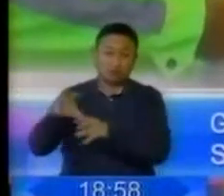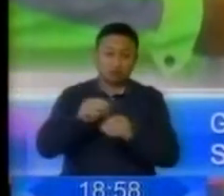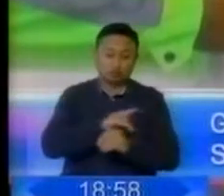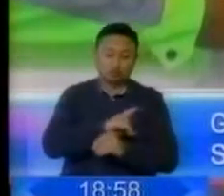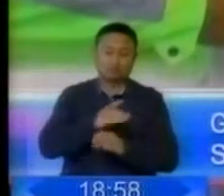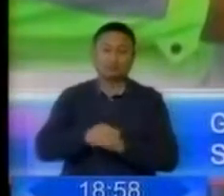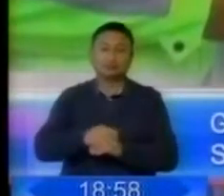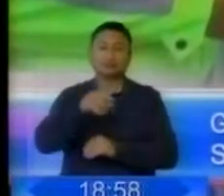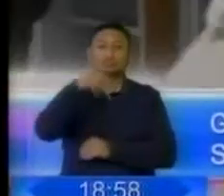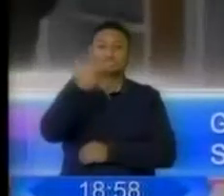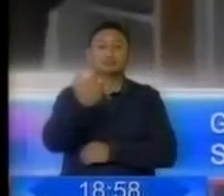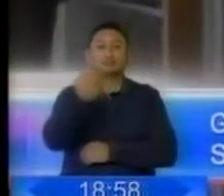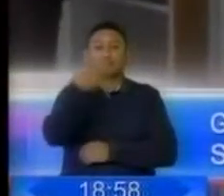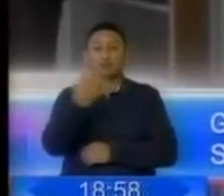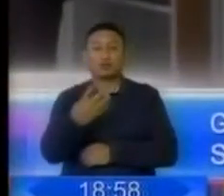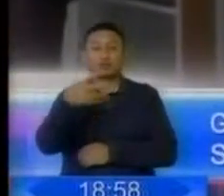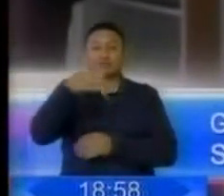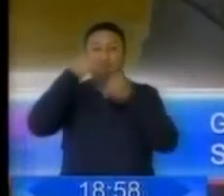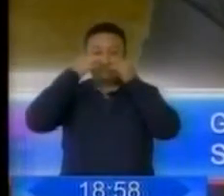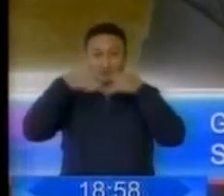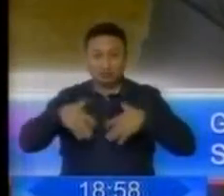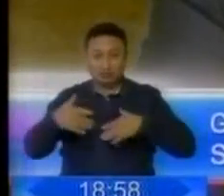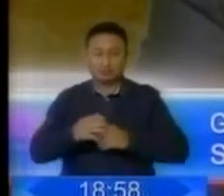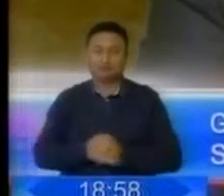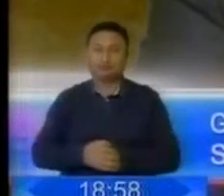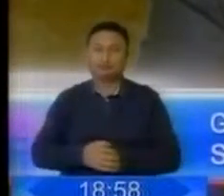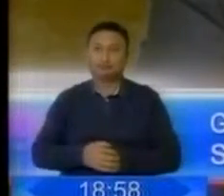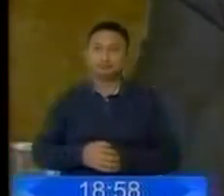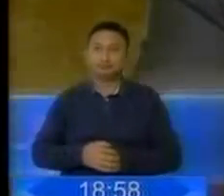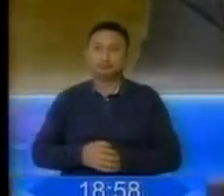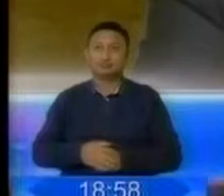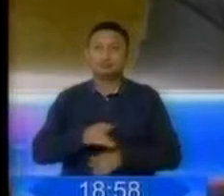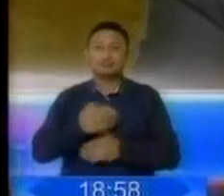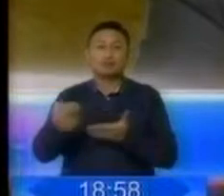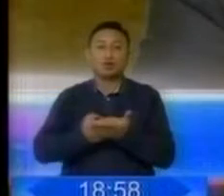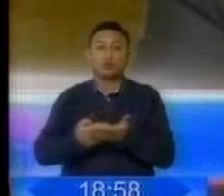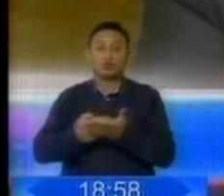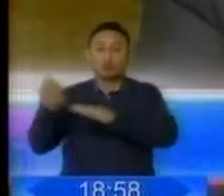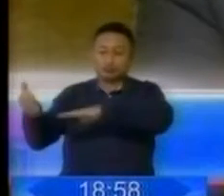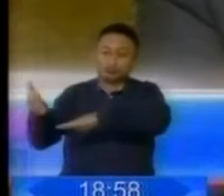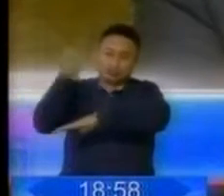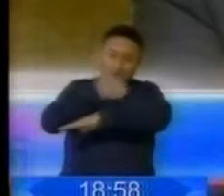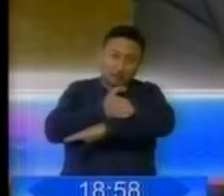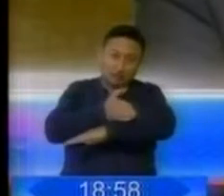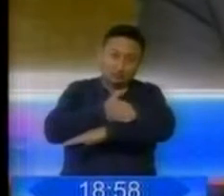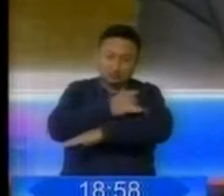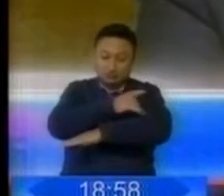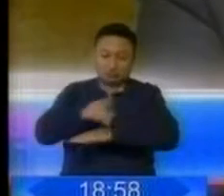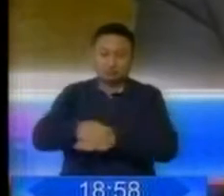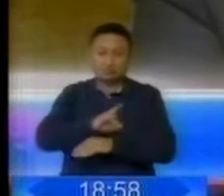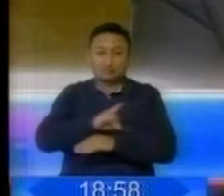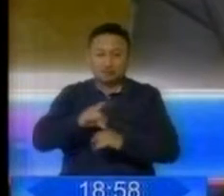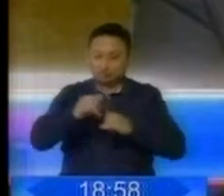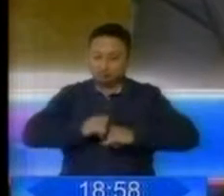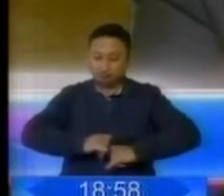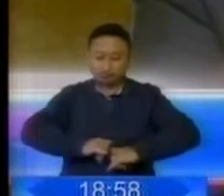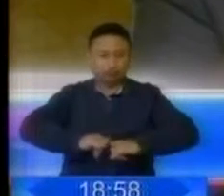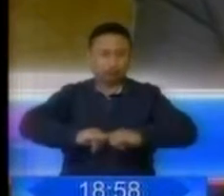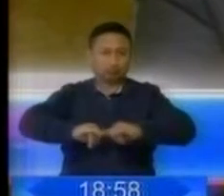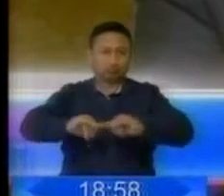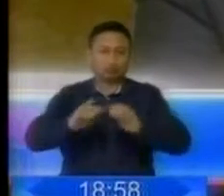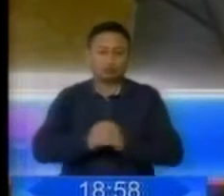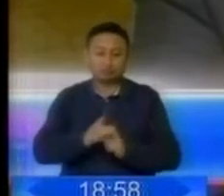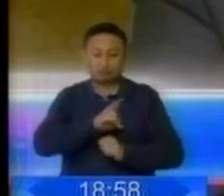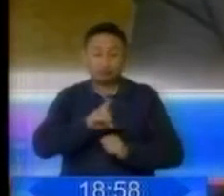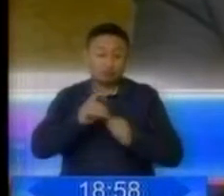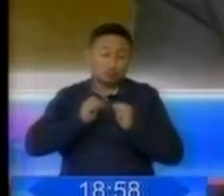adelanta para este 3 y 4 de septiembre. También en esta reunión como Ecuador, es que este mecanismo continúe, que sigan, si